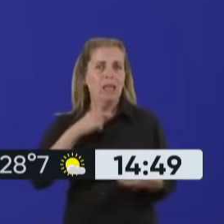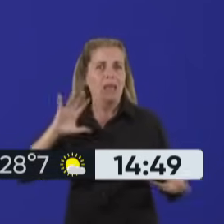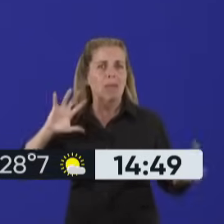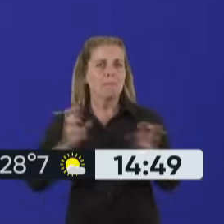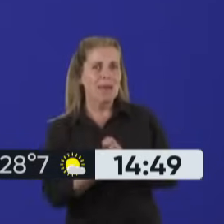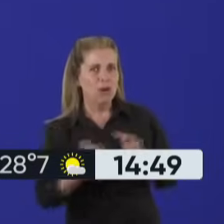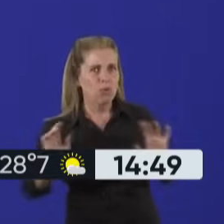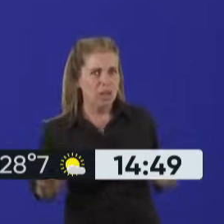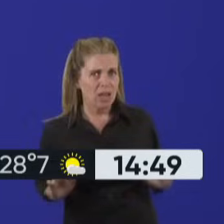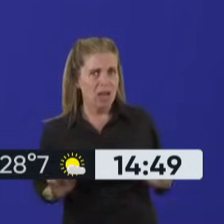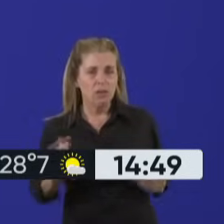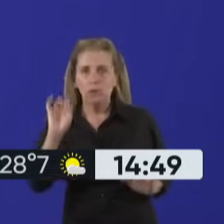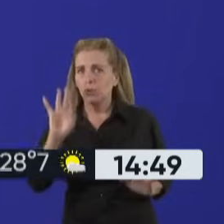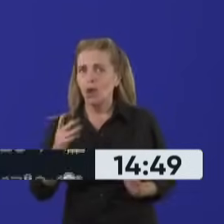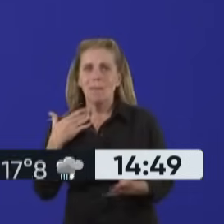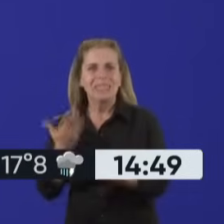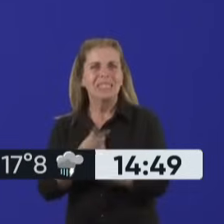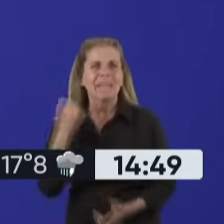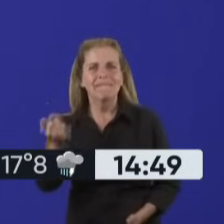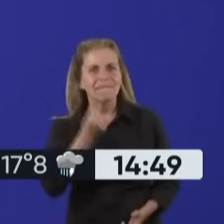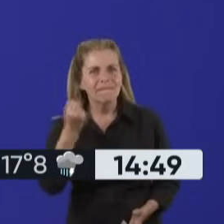única propuesta que tienen es destruir.